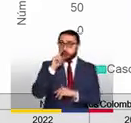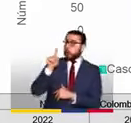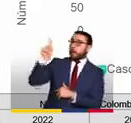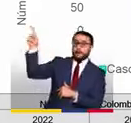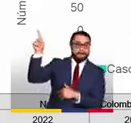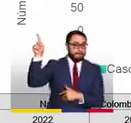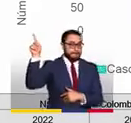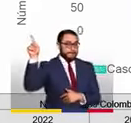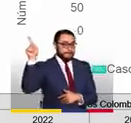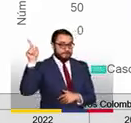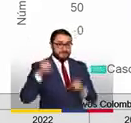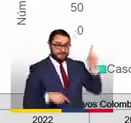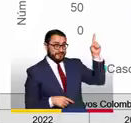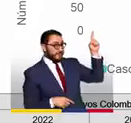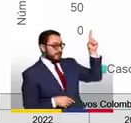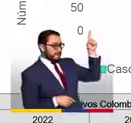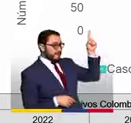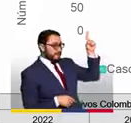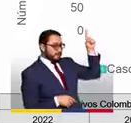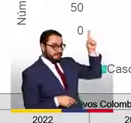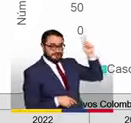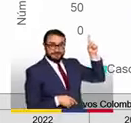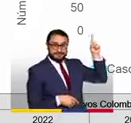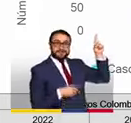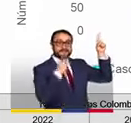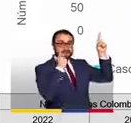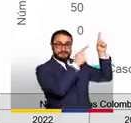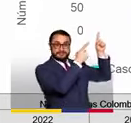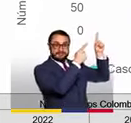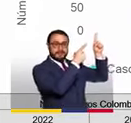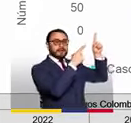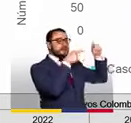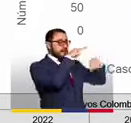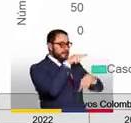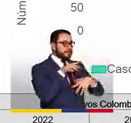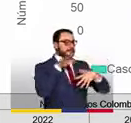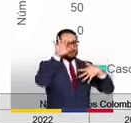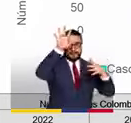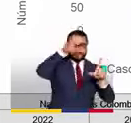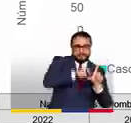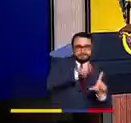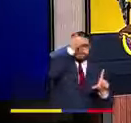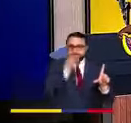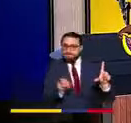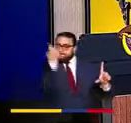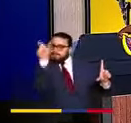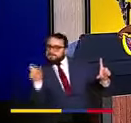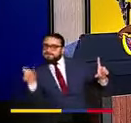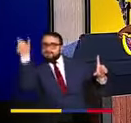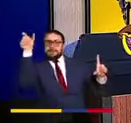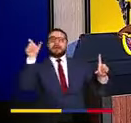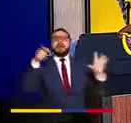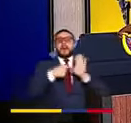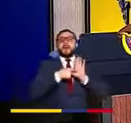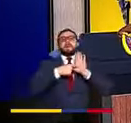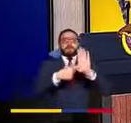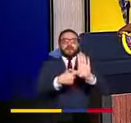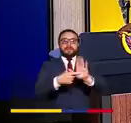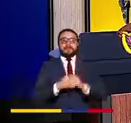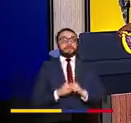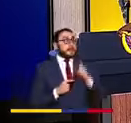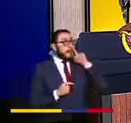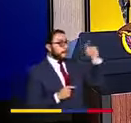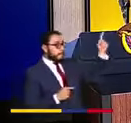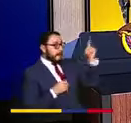cuadro, en sus pantallas, aquí este primero, y así presentaré todos los indicadores. Tenemos el